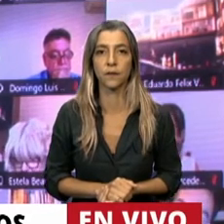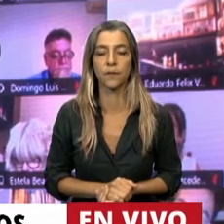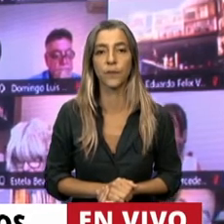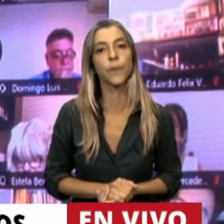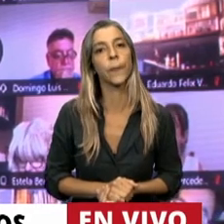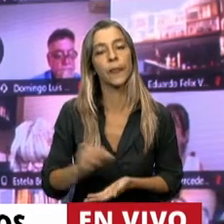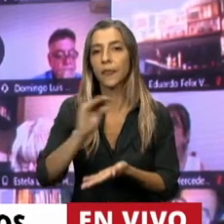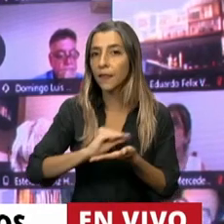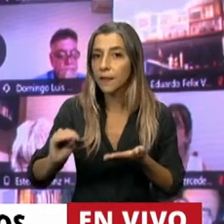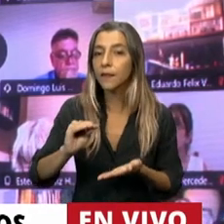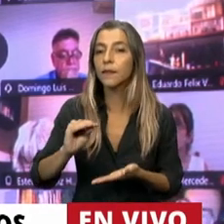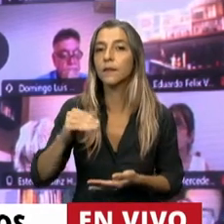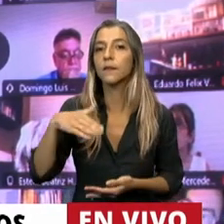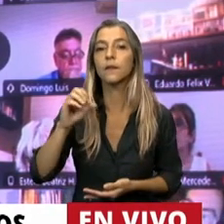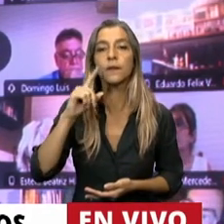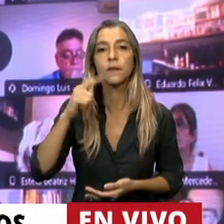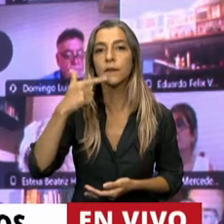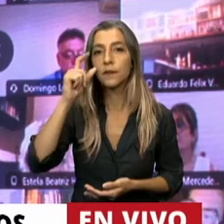diputada de moisés